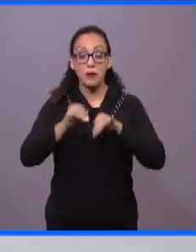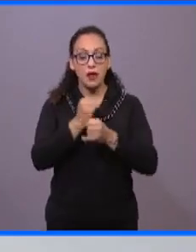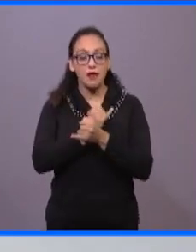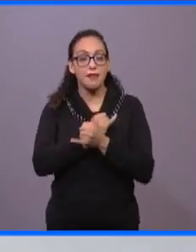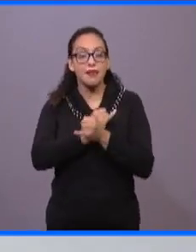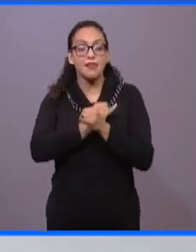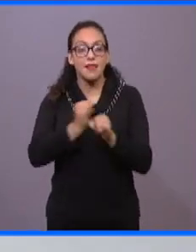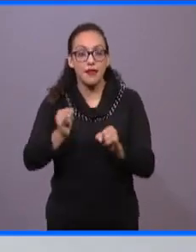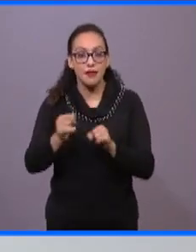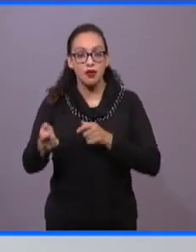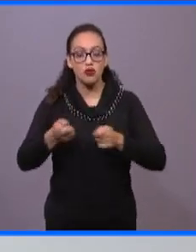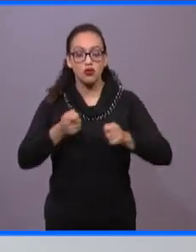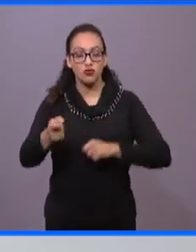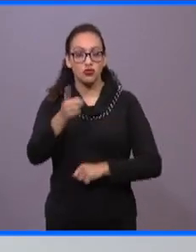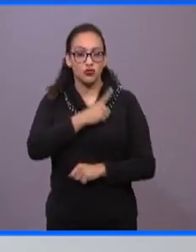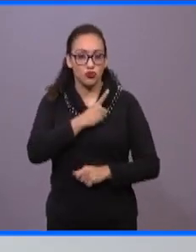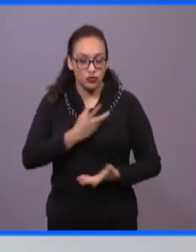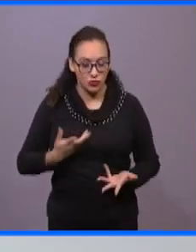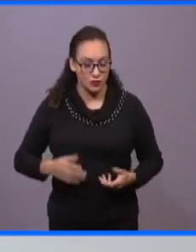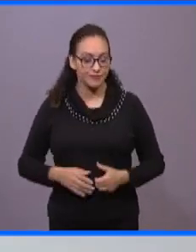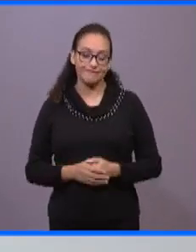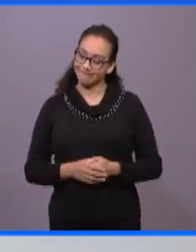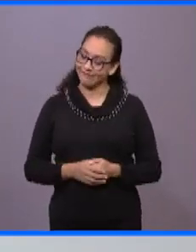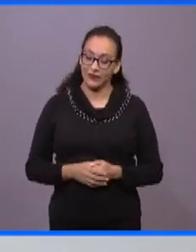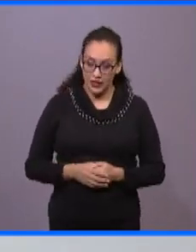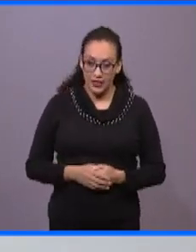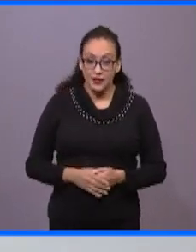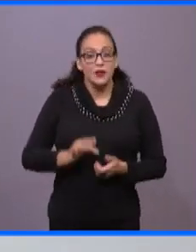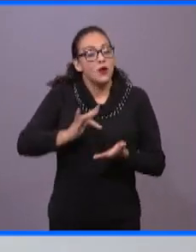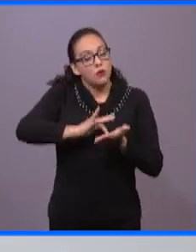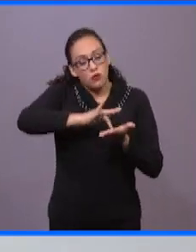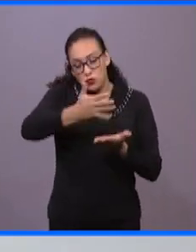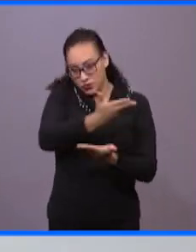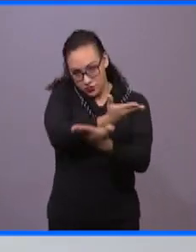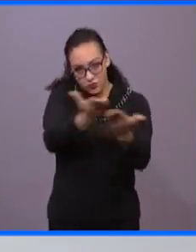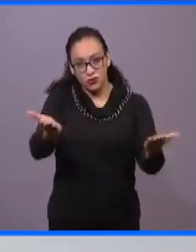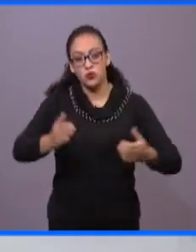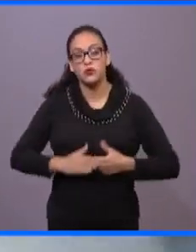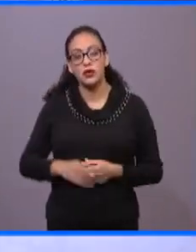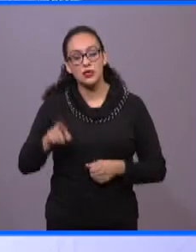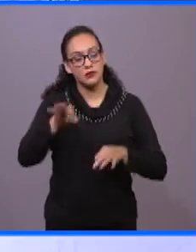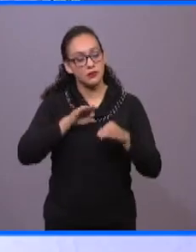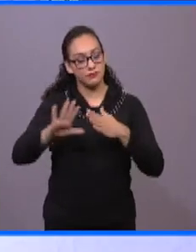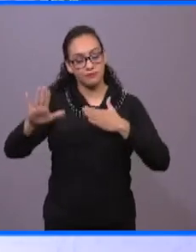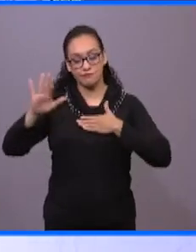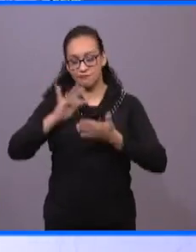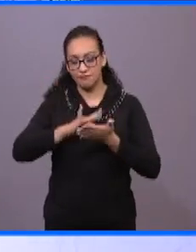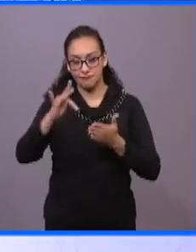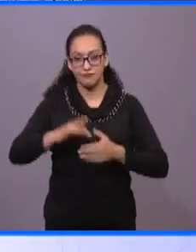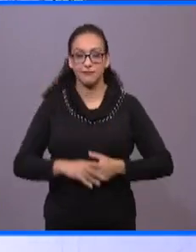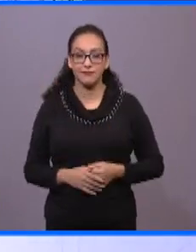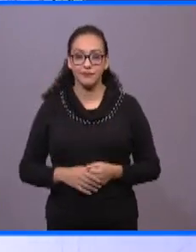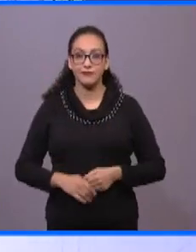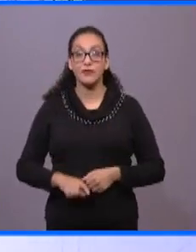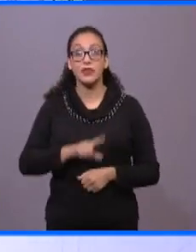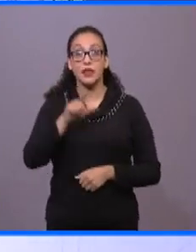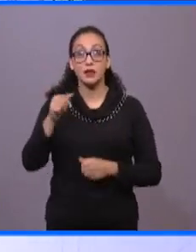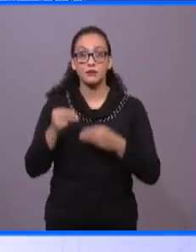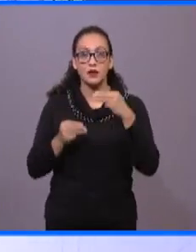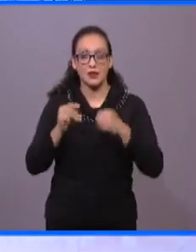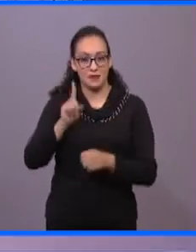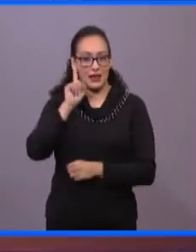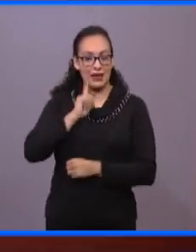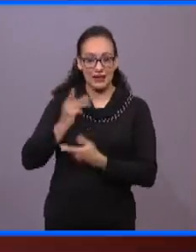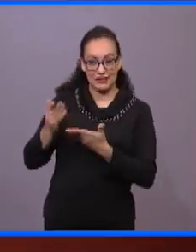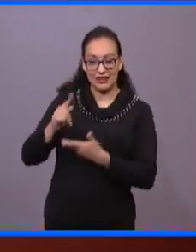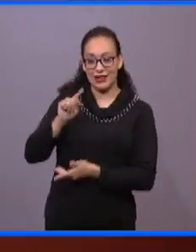independencia y autonomía. Les agradezco sinceramente su compromiso. La magistrada Taisia detalló el